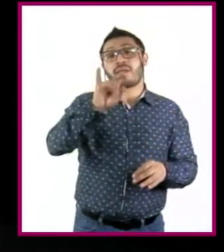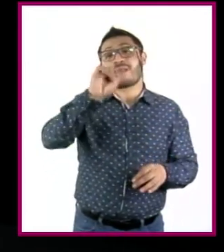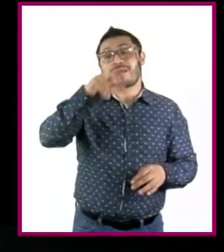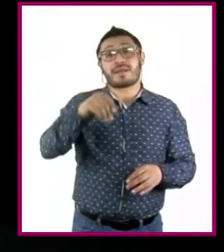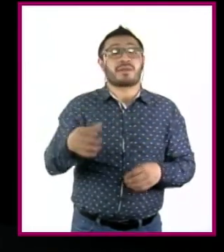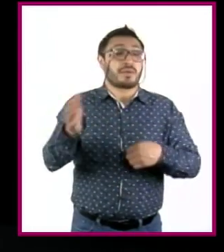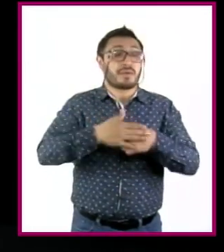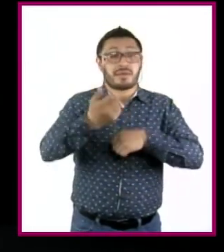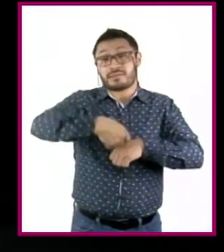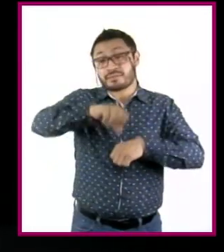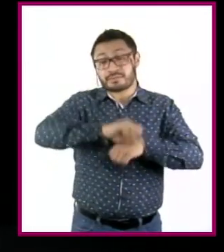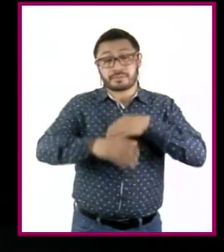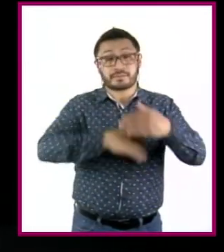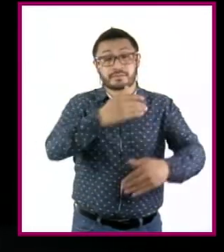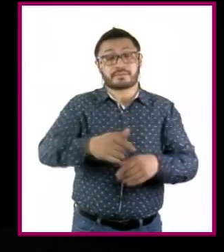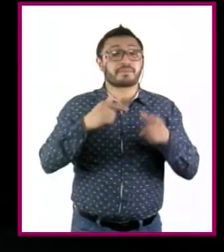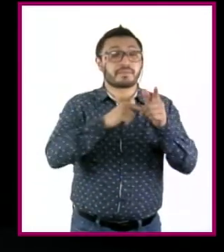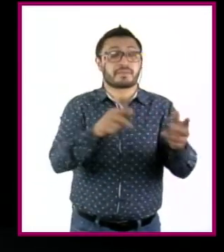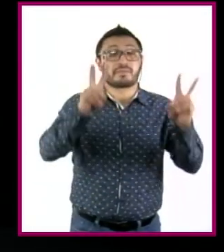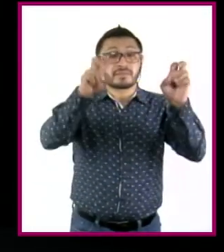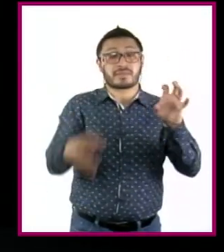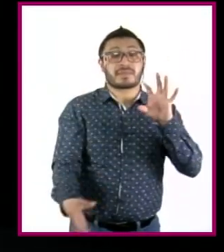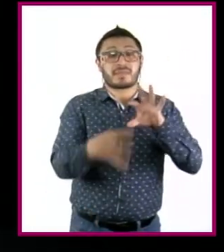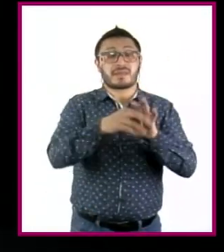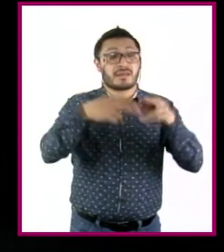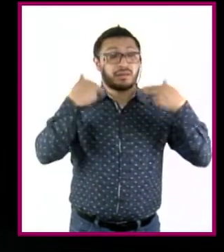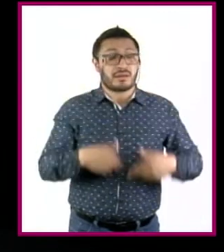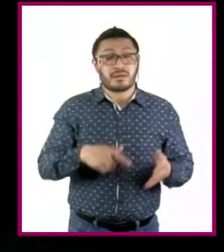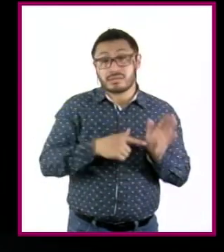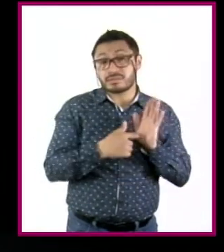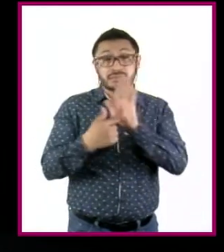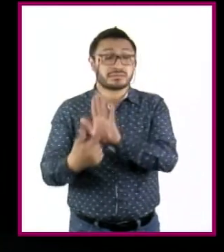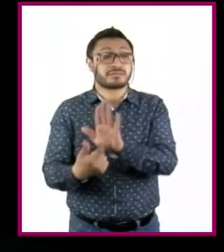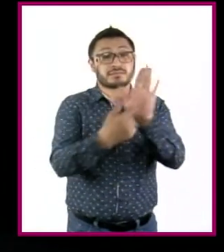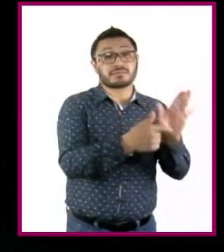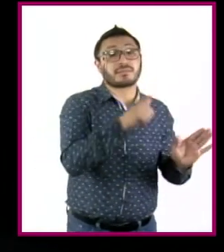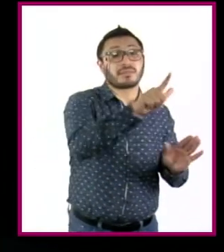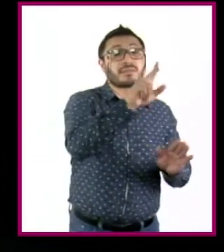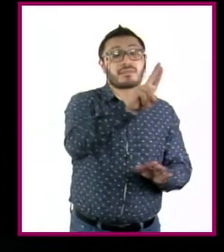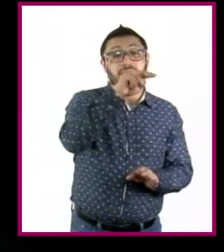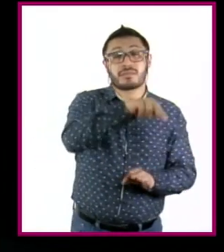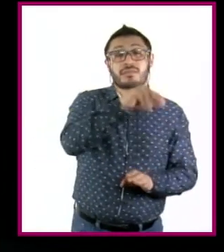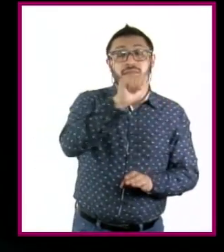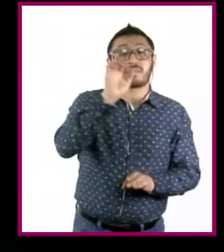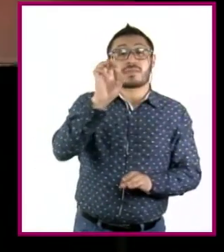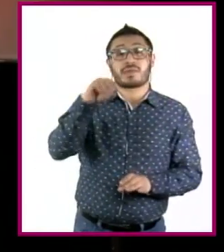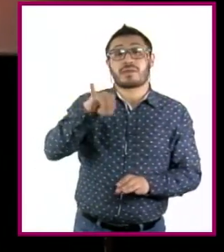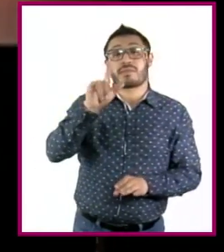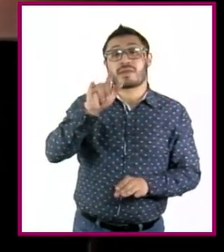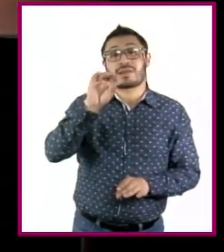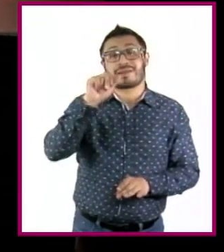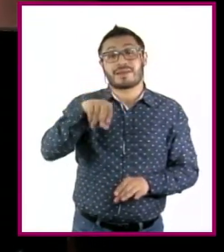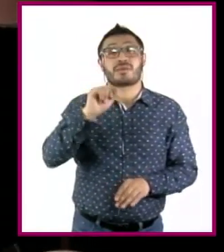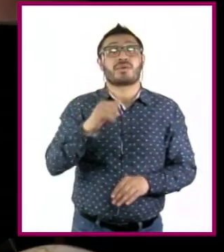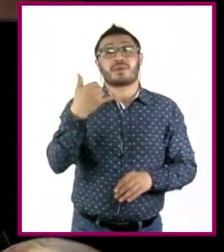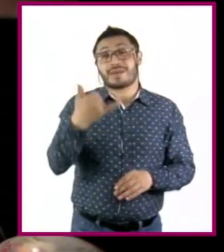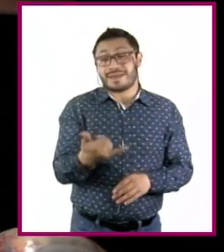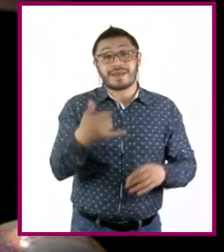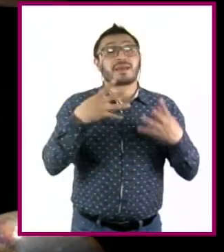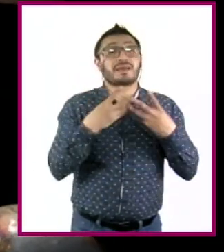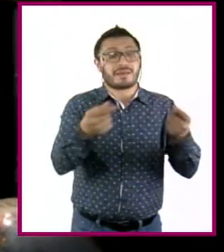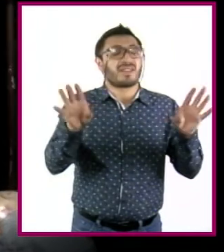qué problemas relacionados con las humanidades se les presentarán a Luna y Emiliano y cómo es que logran resolverlos.